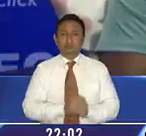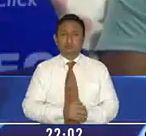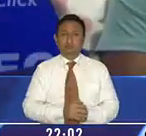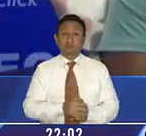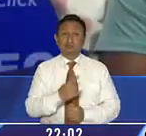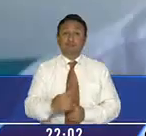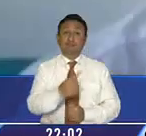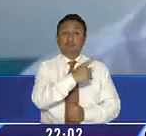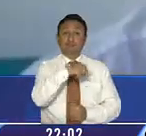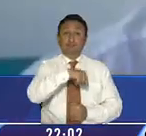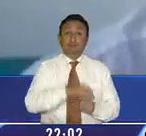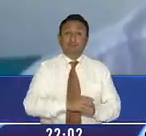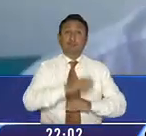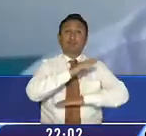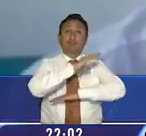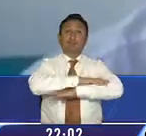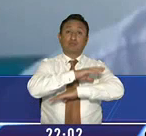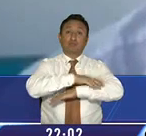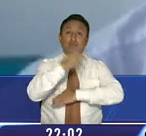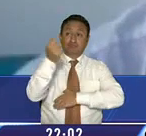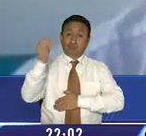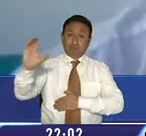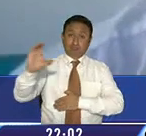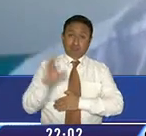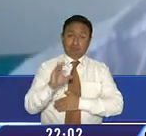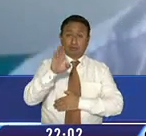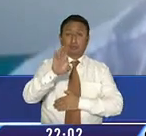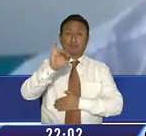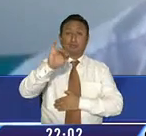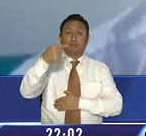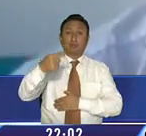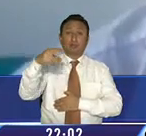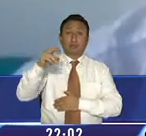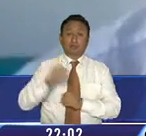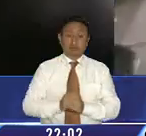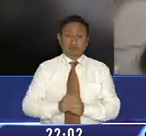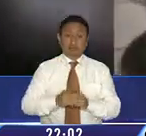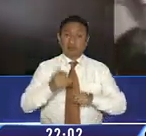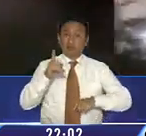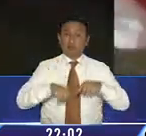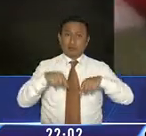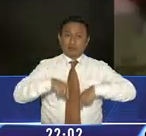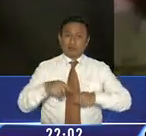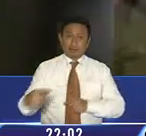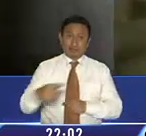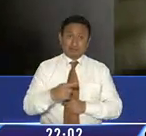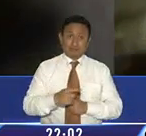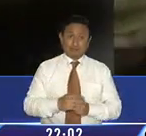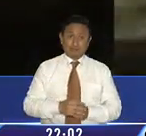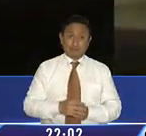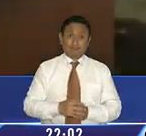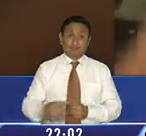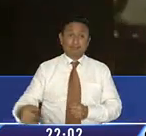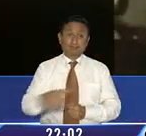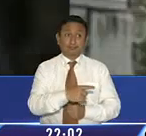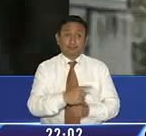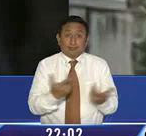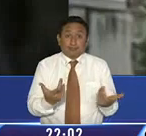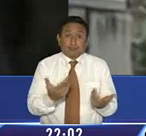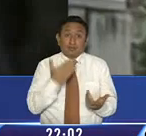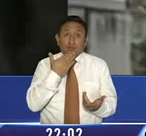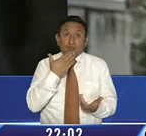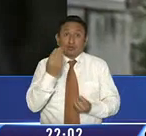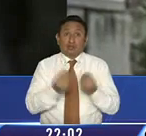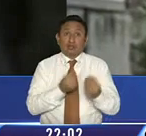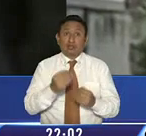principal promotor de la plataforma de captación de dinero Big Money, ni los dólares lo blindaron de la muerte. Se llevó a la tumba el secreto de su